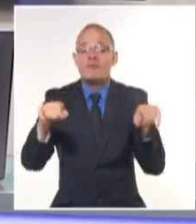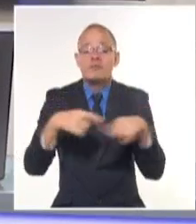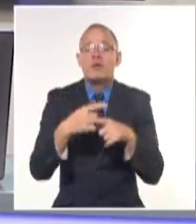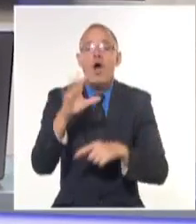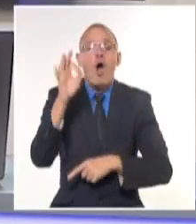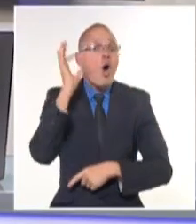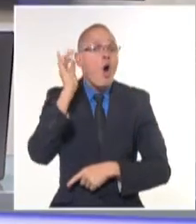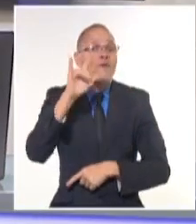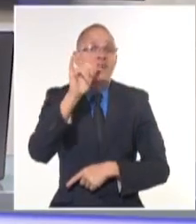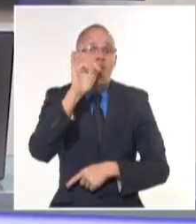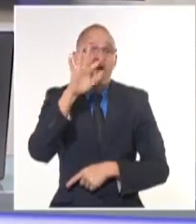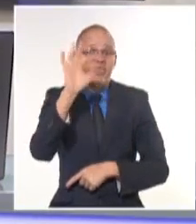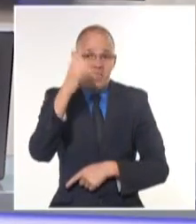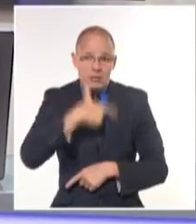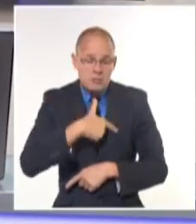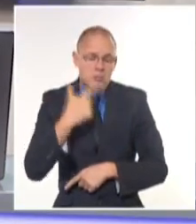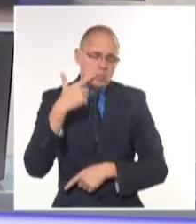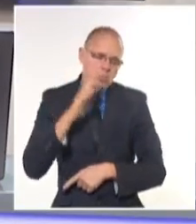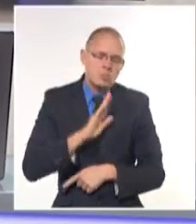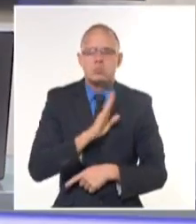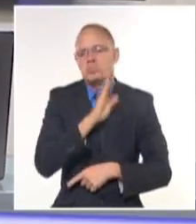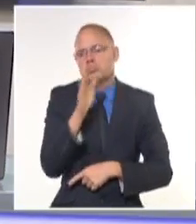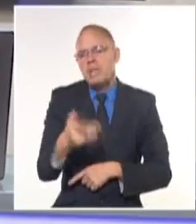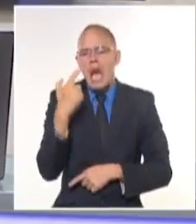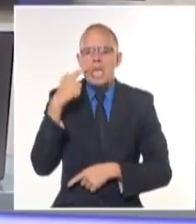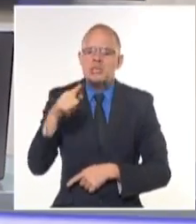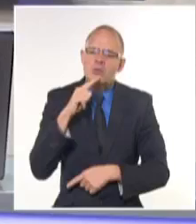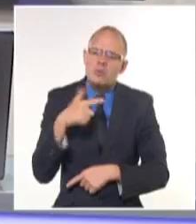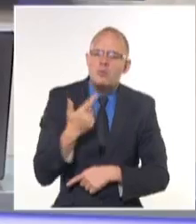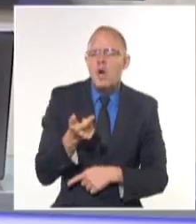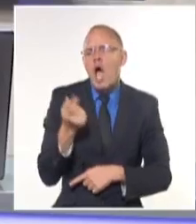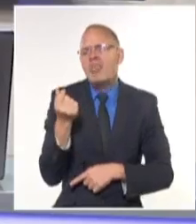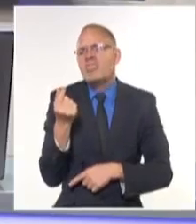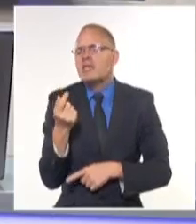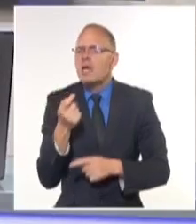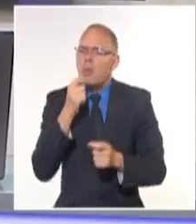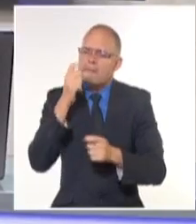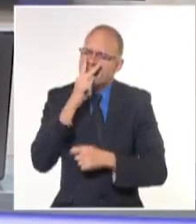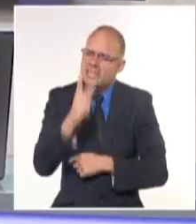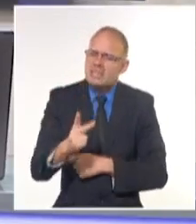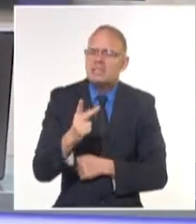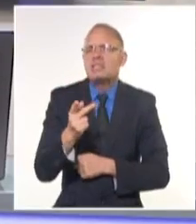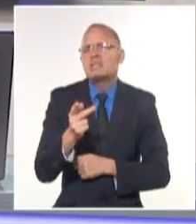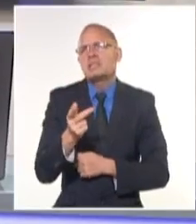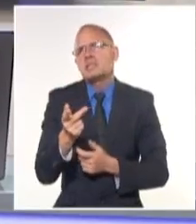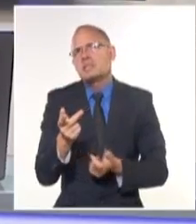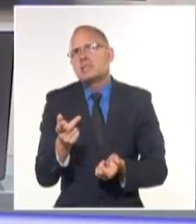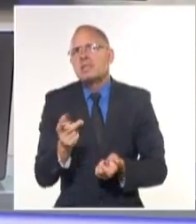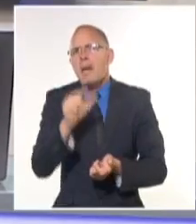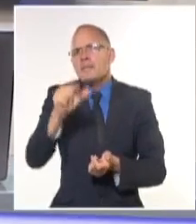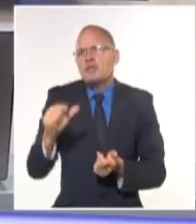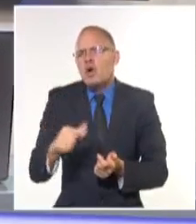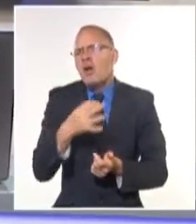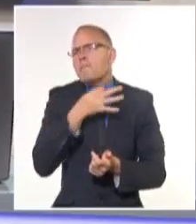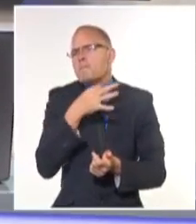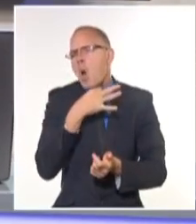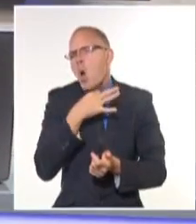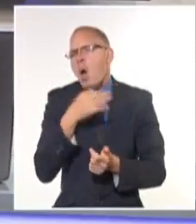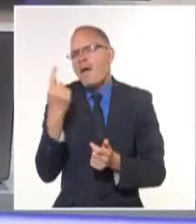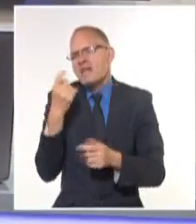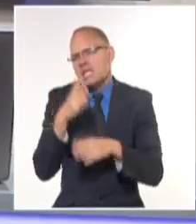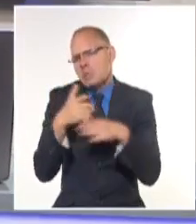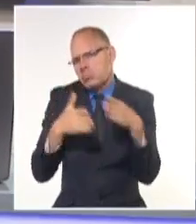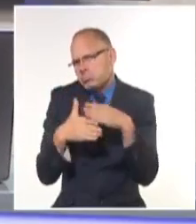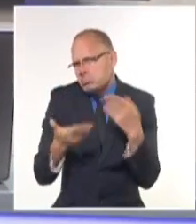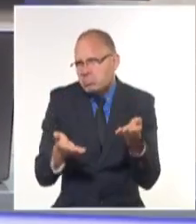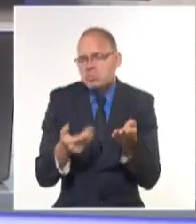las políticas sociales, el dinero que se destina en los gobiernos para personas que no pueden construir, arreglar su vivienda, la cadena